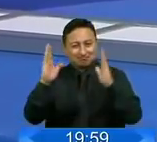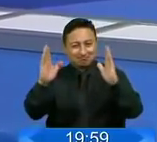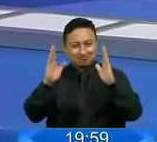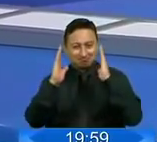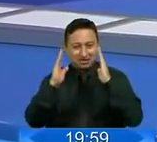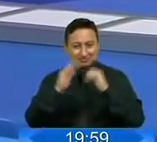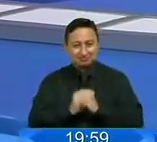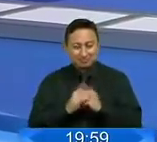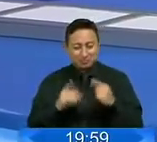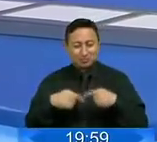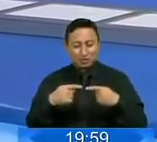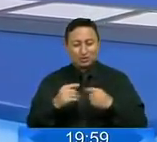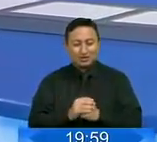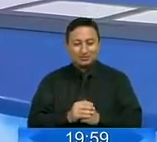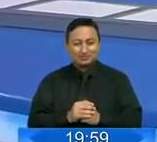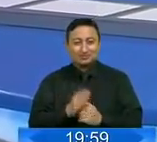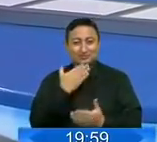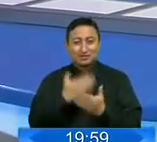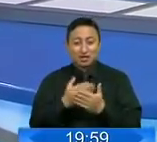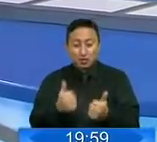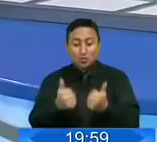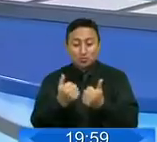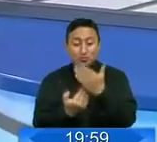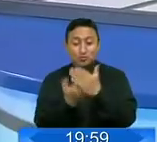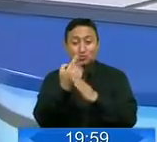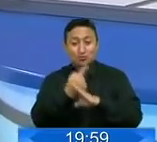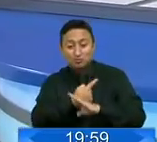fiel sintonía. Que tengan un buen inicio de